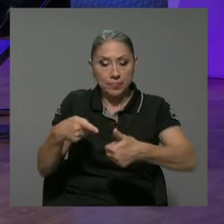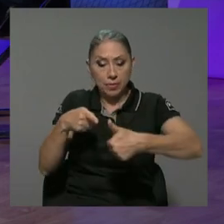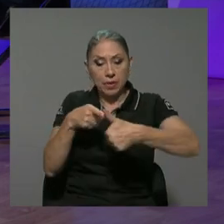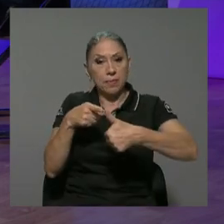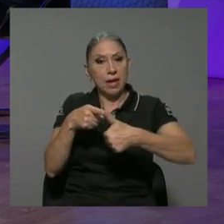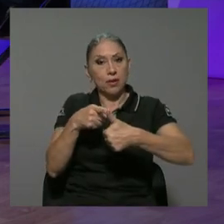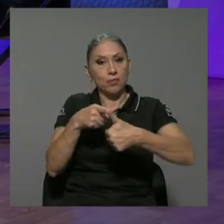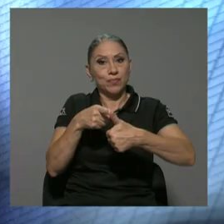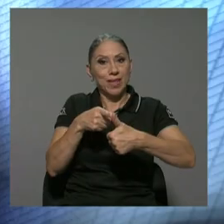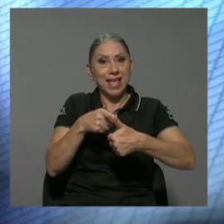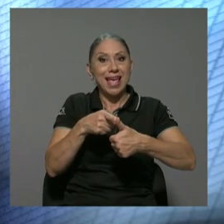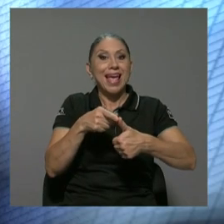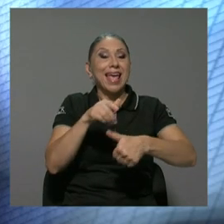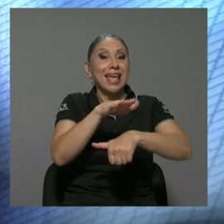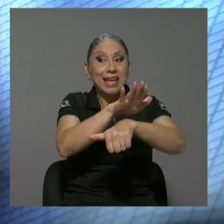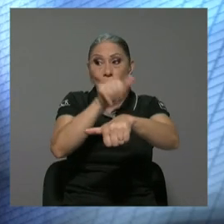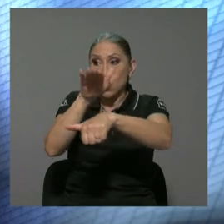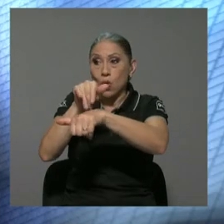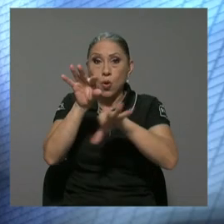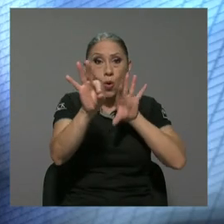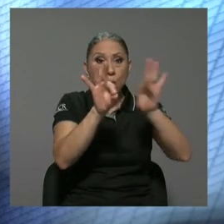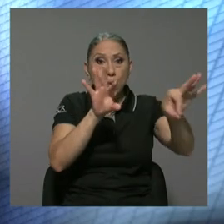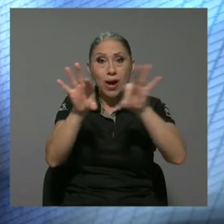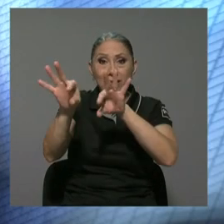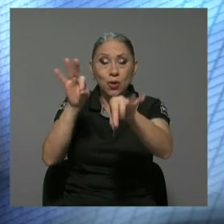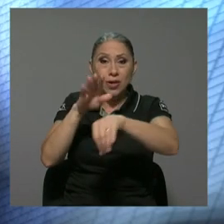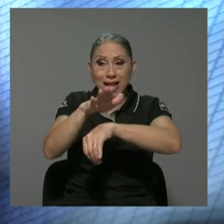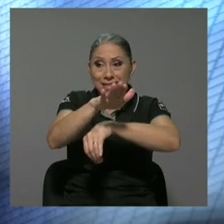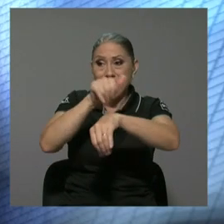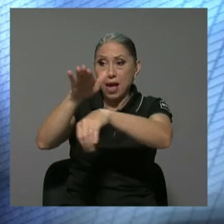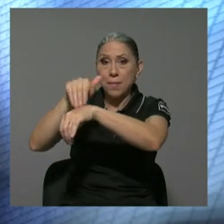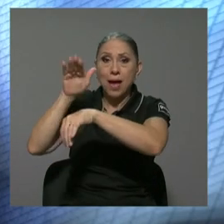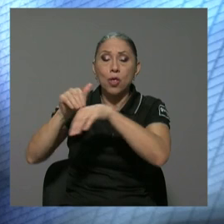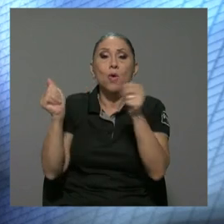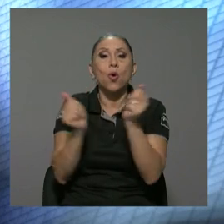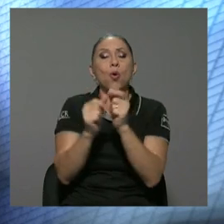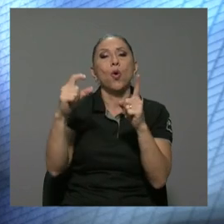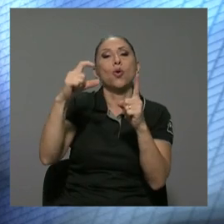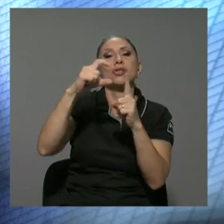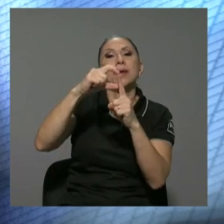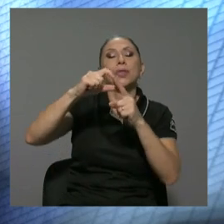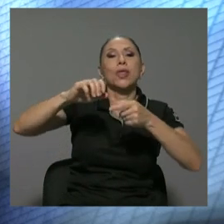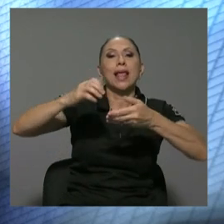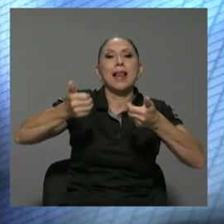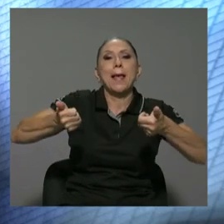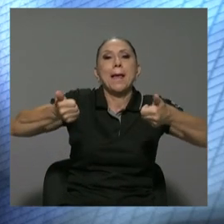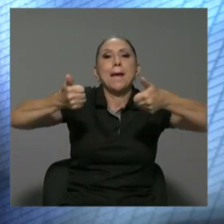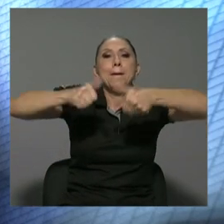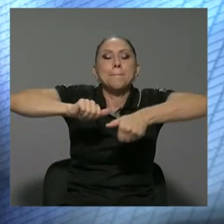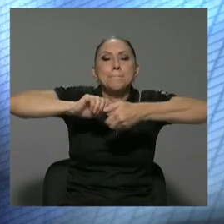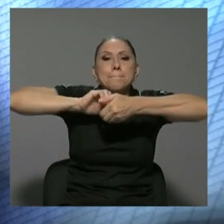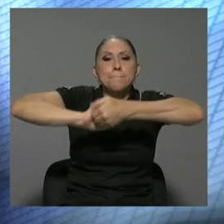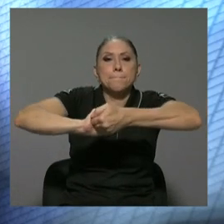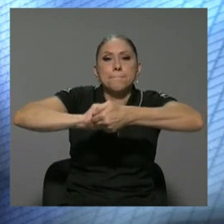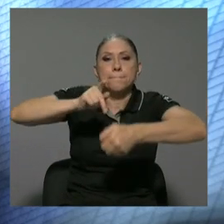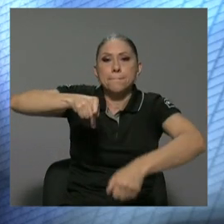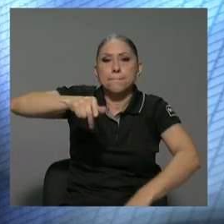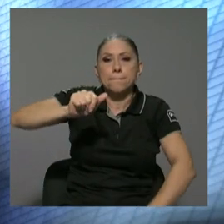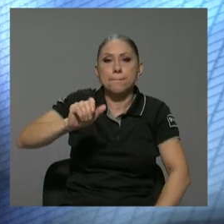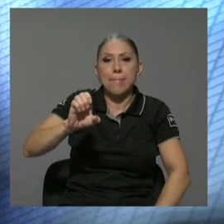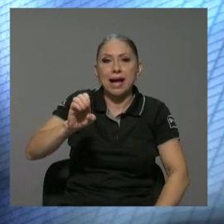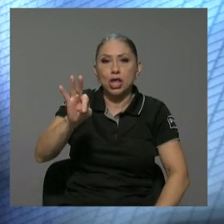de esta convocatoria bajo el concepto del pacto, ¿verdad? Uh-huh. A mí me parece muy interesante que estemos